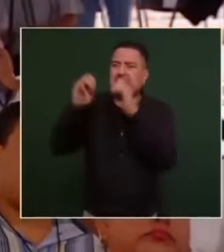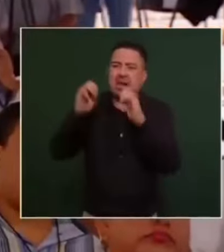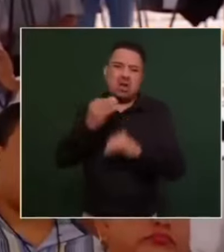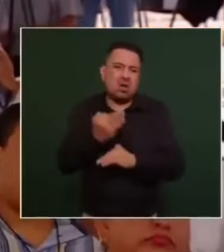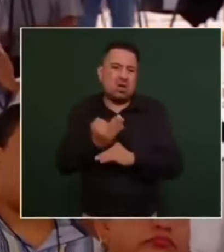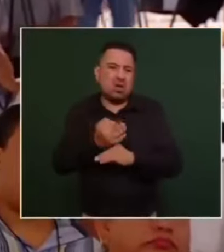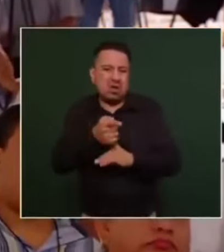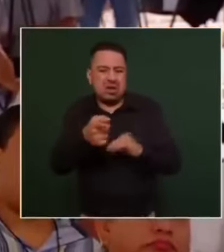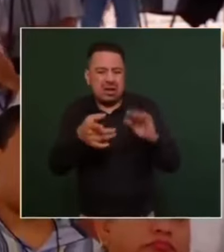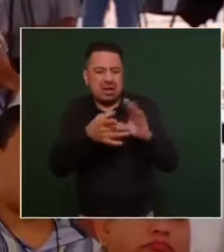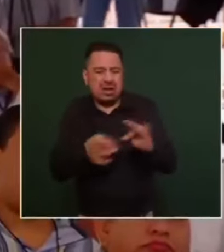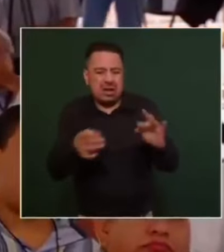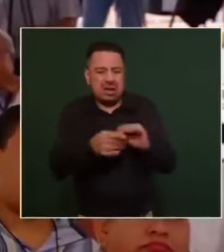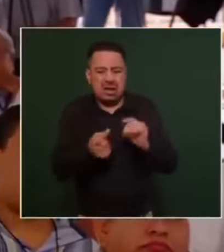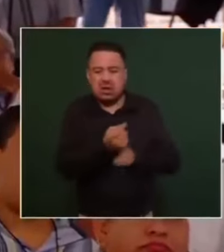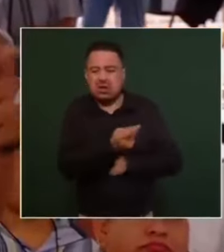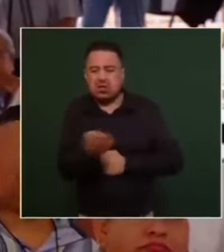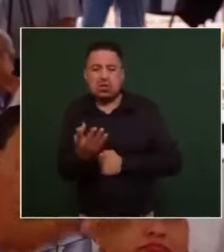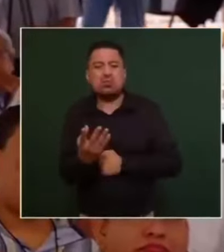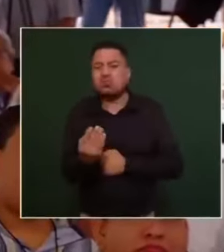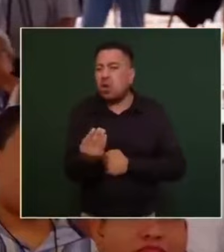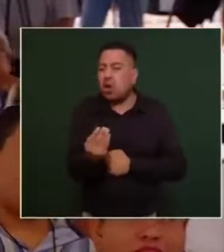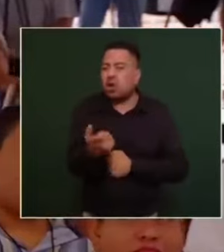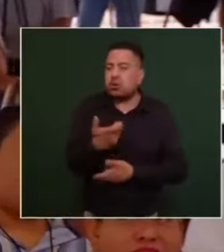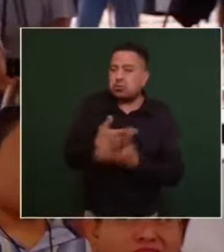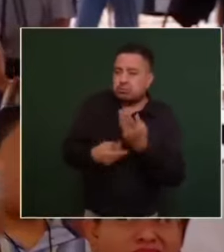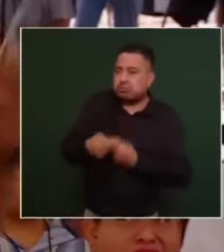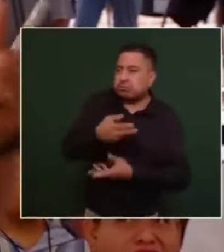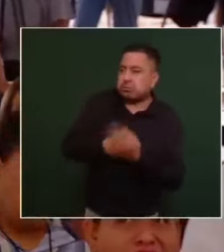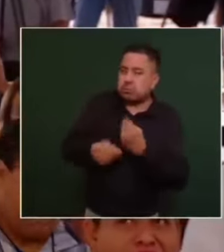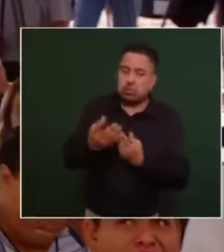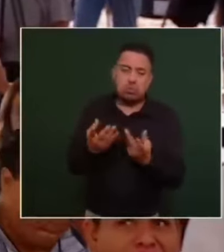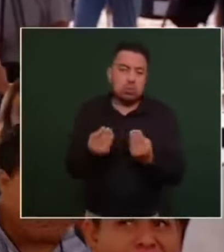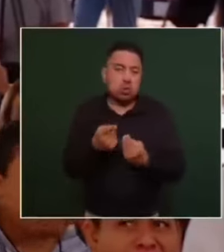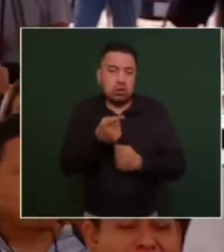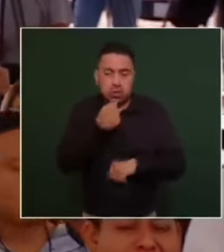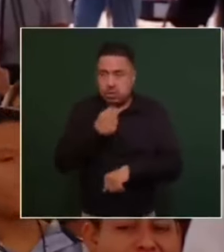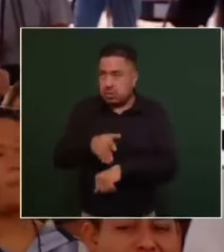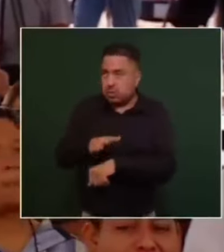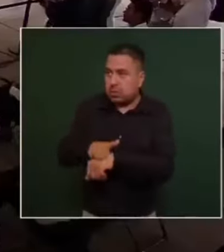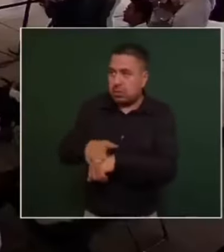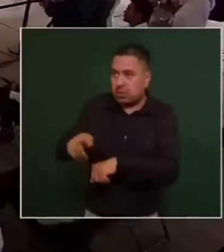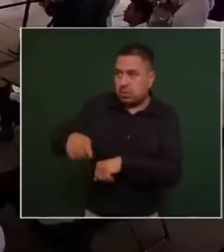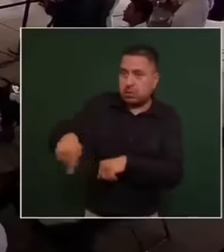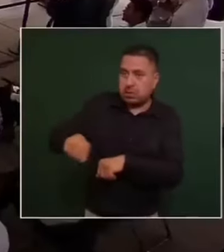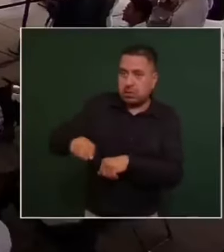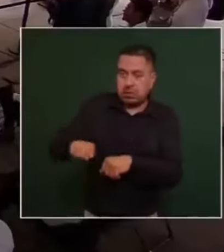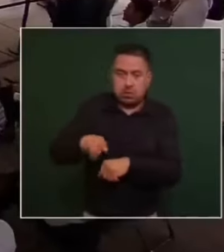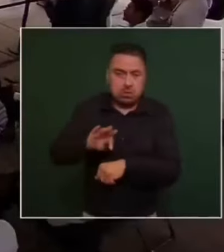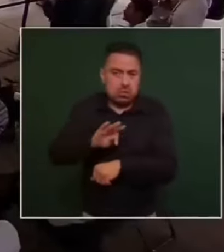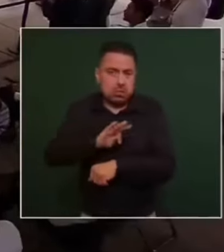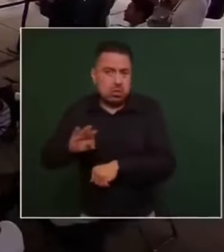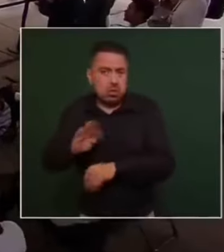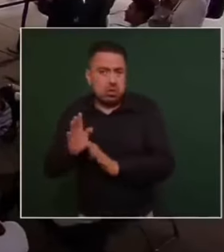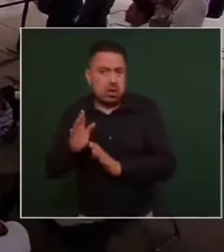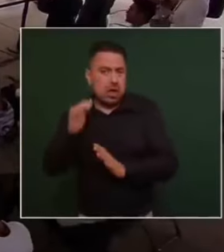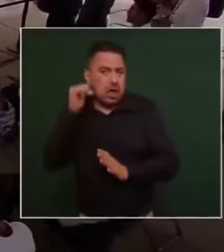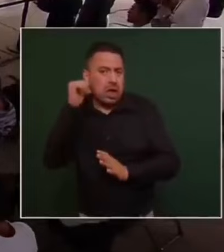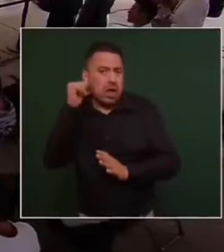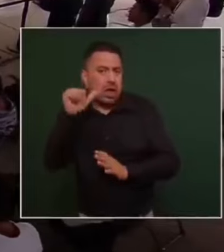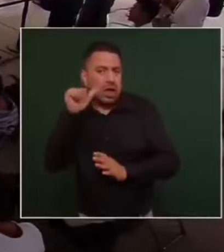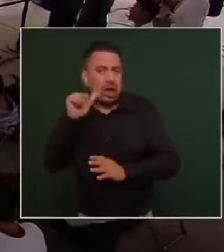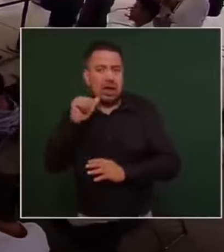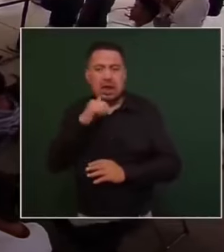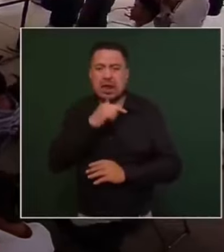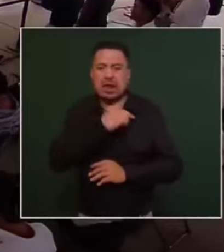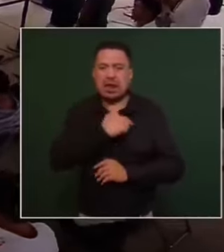lo acaba de decir, son muchos y se está invirtiendo mucho? ¿Les haría un llamado a usted a ellos, a los ediles del puerto de Acapulco, los